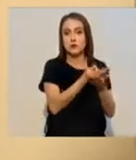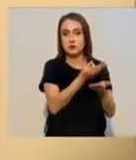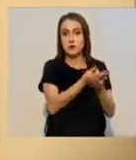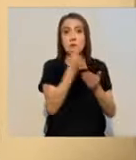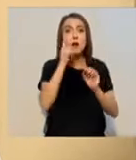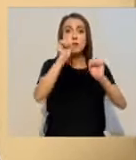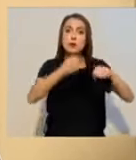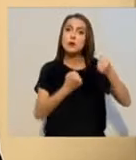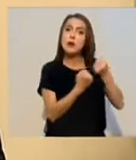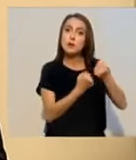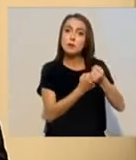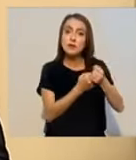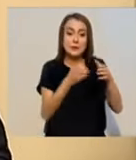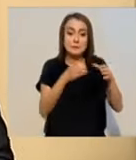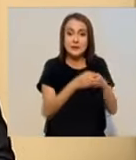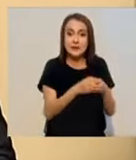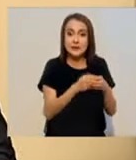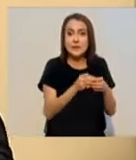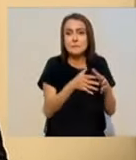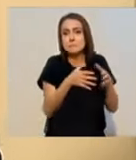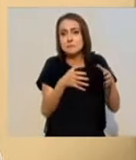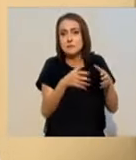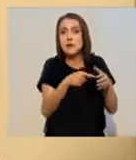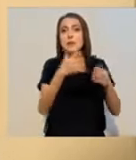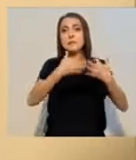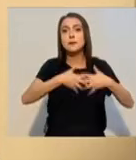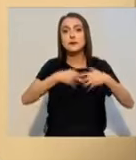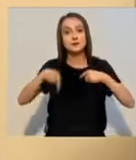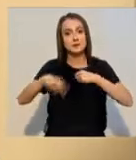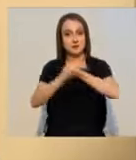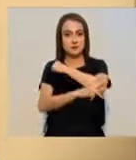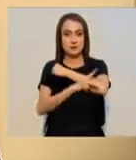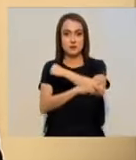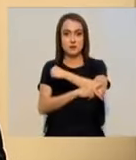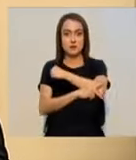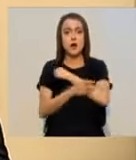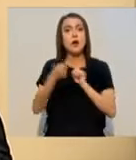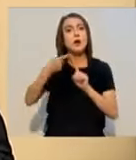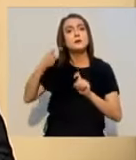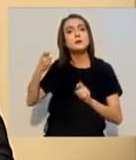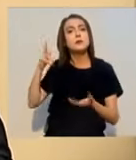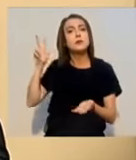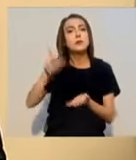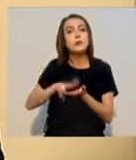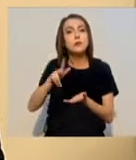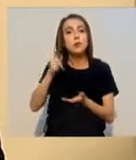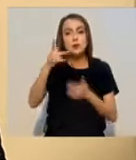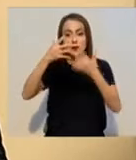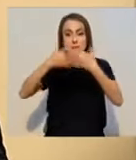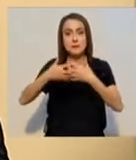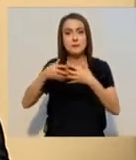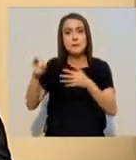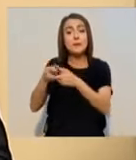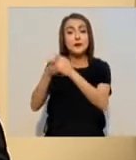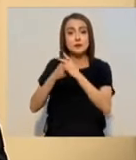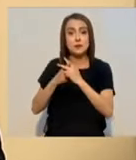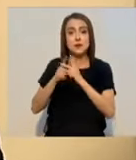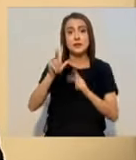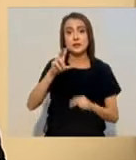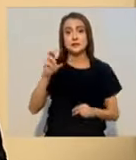financiero para poder apoyar a las pequeñas y medianas empresas del país, la reciente aprobación de un empréstito